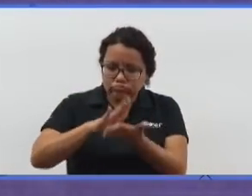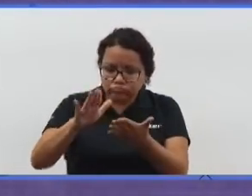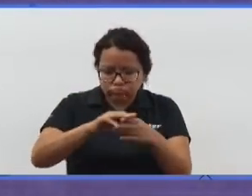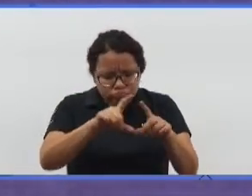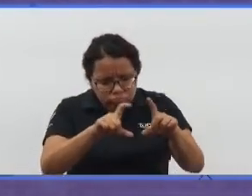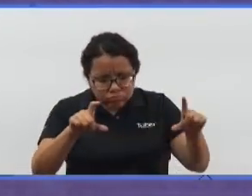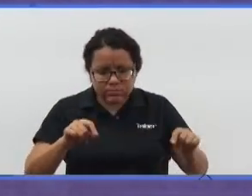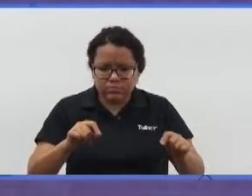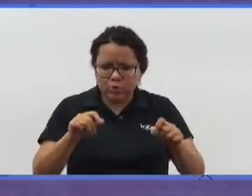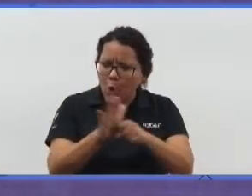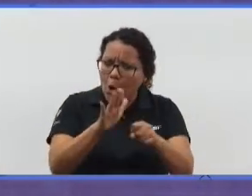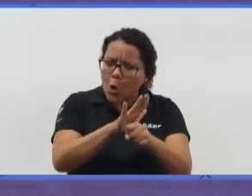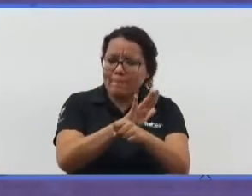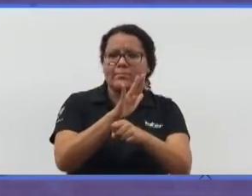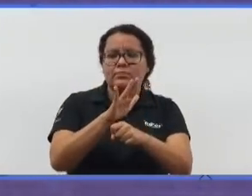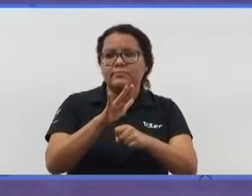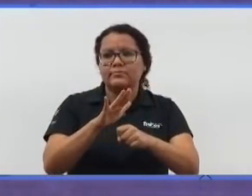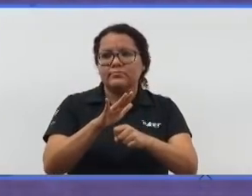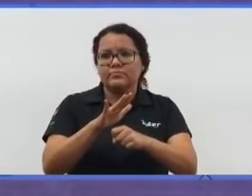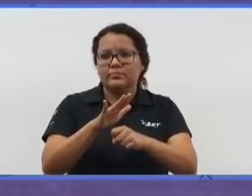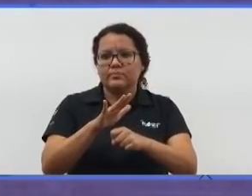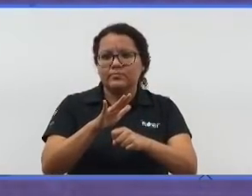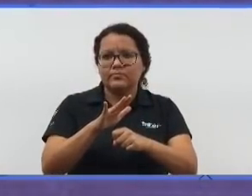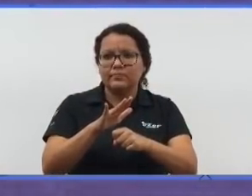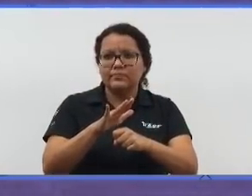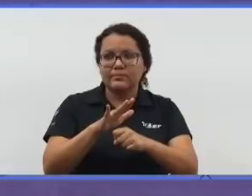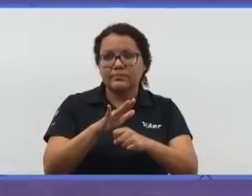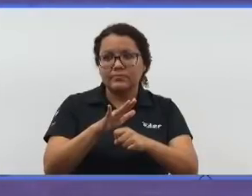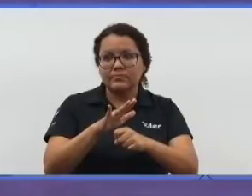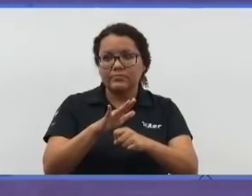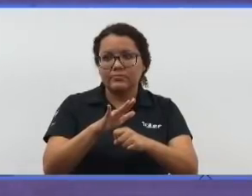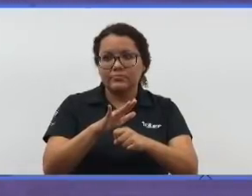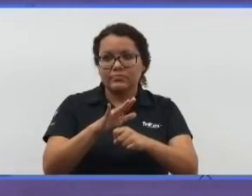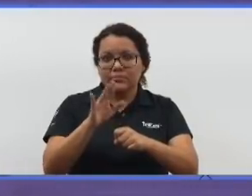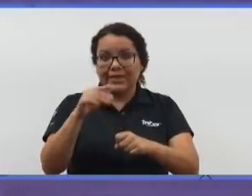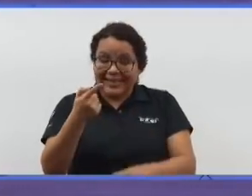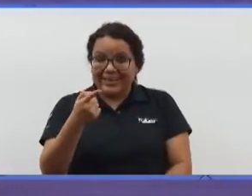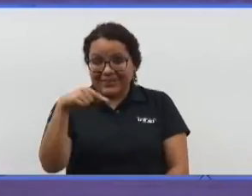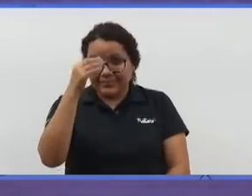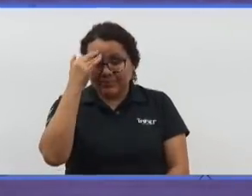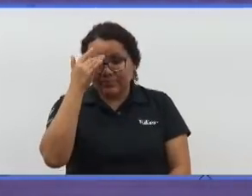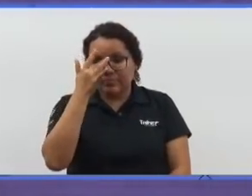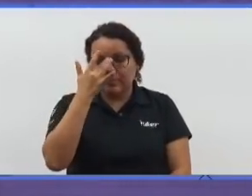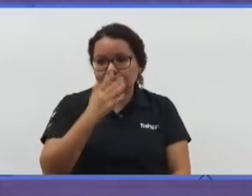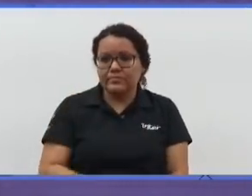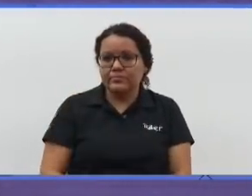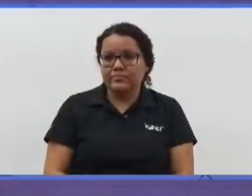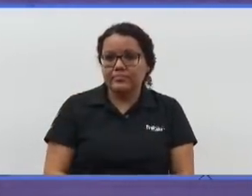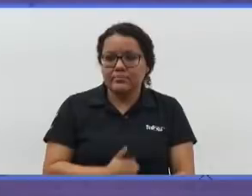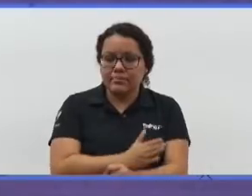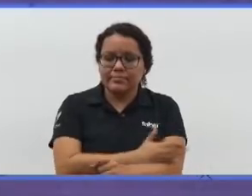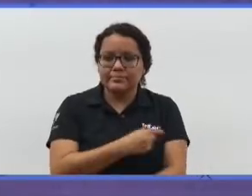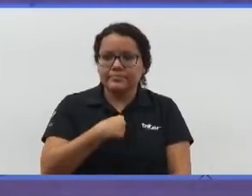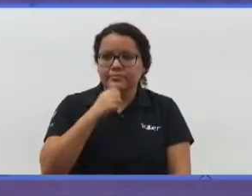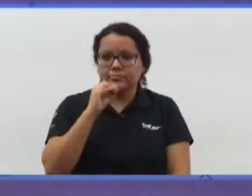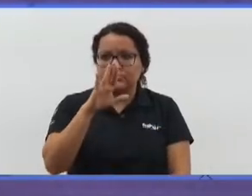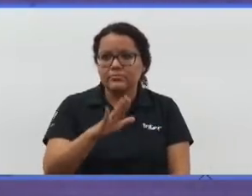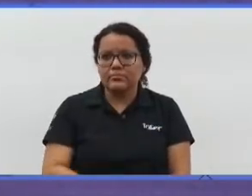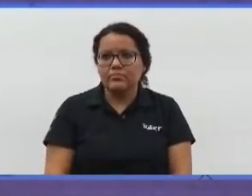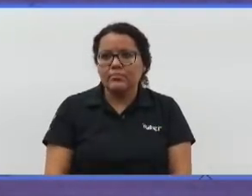aparte de eso a cada concierto y eso lo he contado en otros sermones unos años atrás